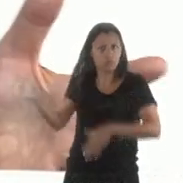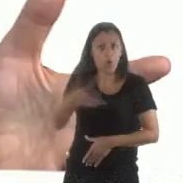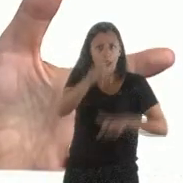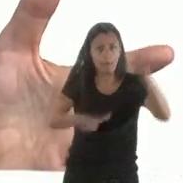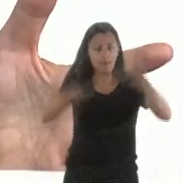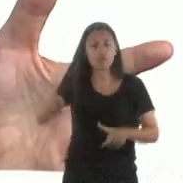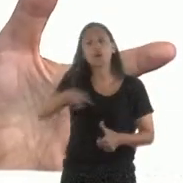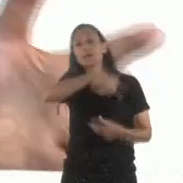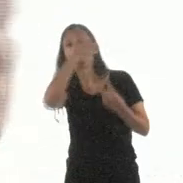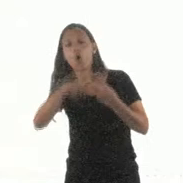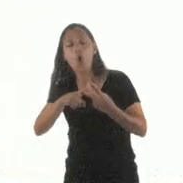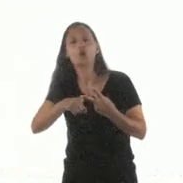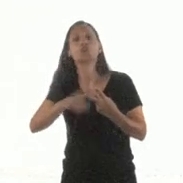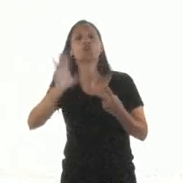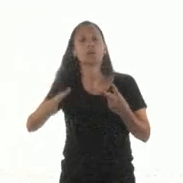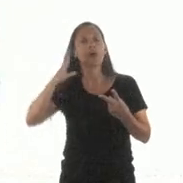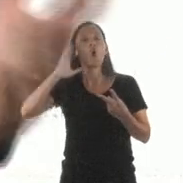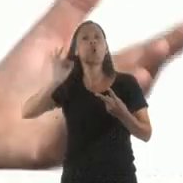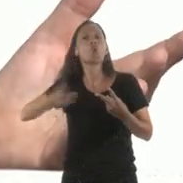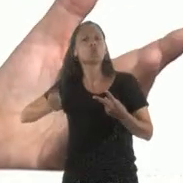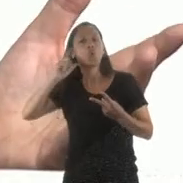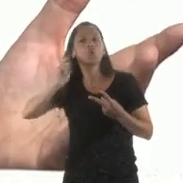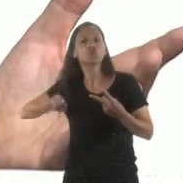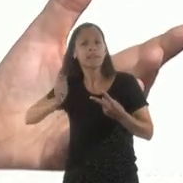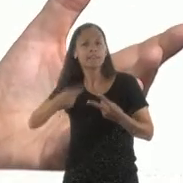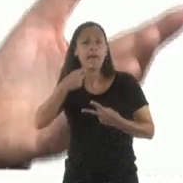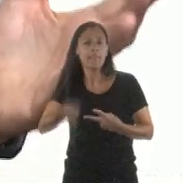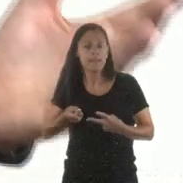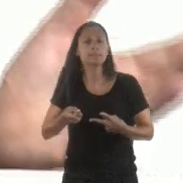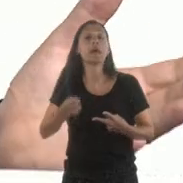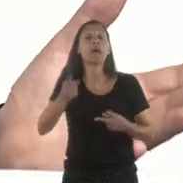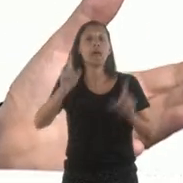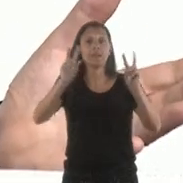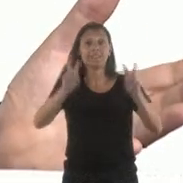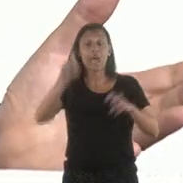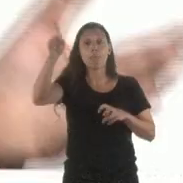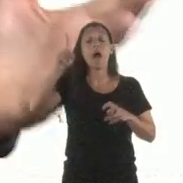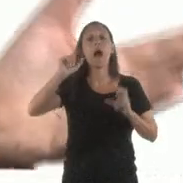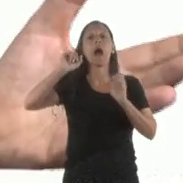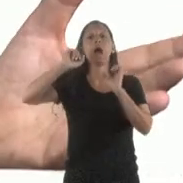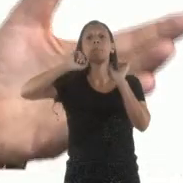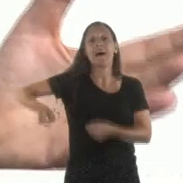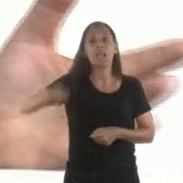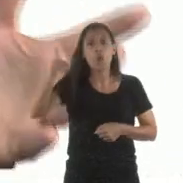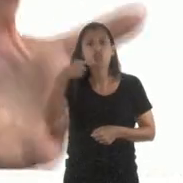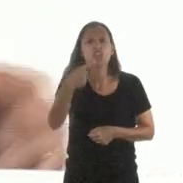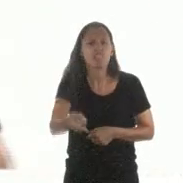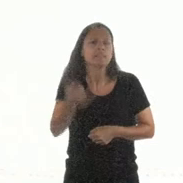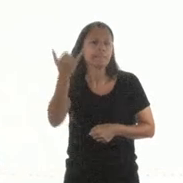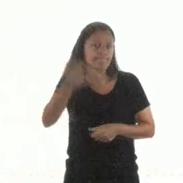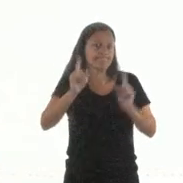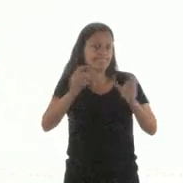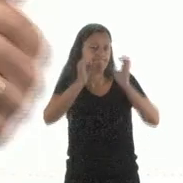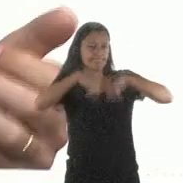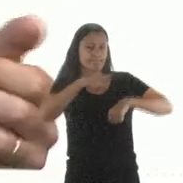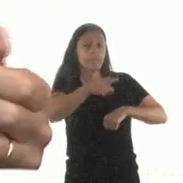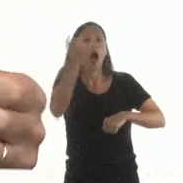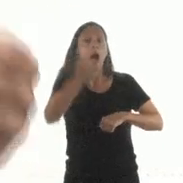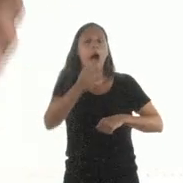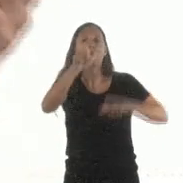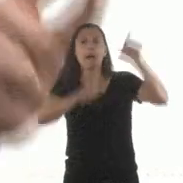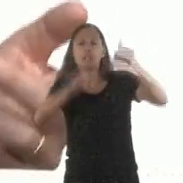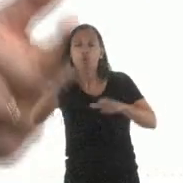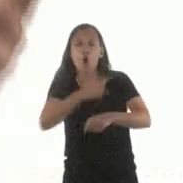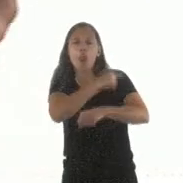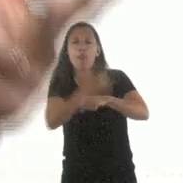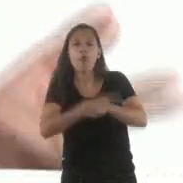Justicia Federal de Comodoro Py se llevó la causa de San Carlos de Bariloche, donde estaba siendo tratada, que involucraba también a funcionarios